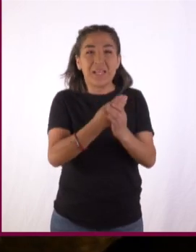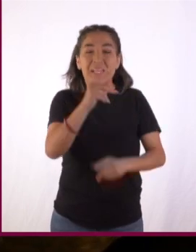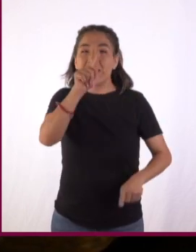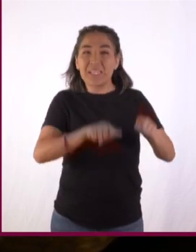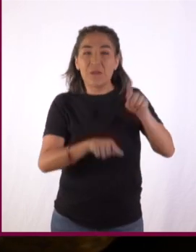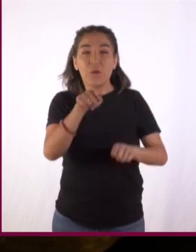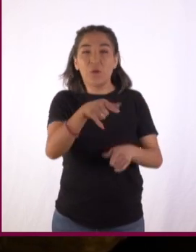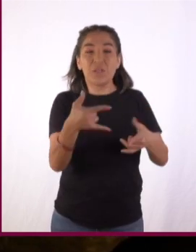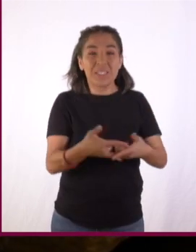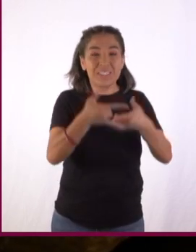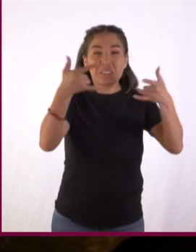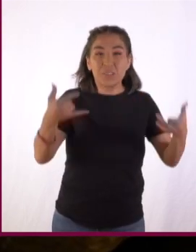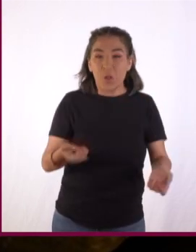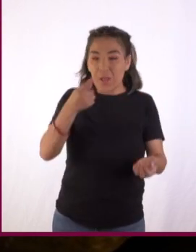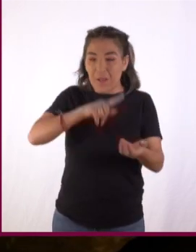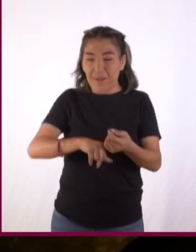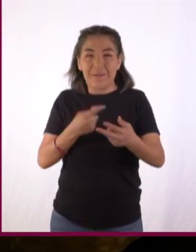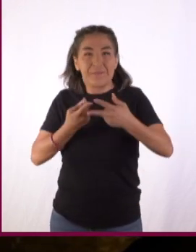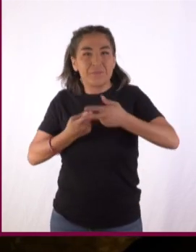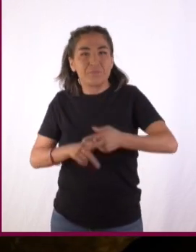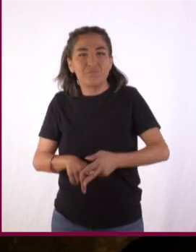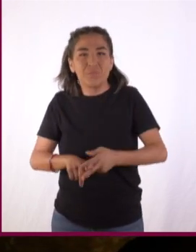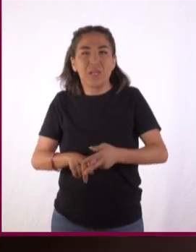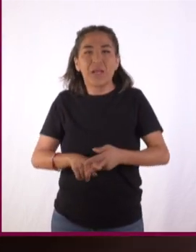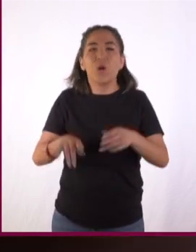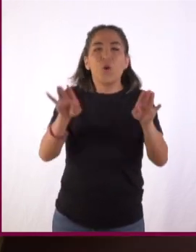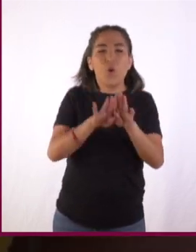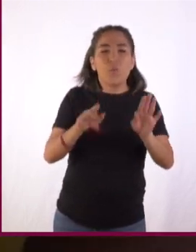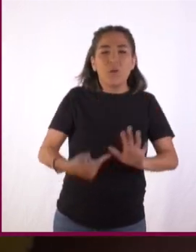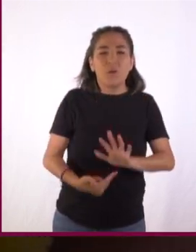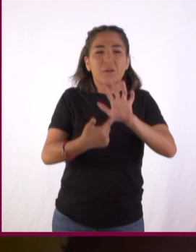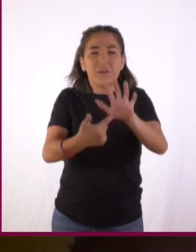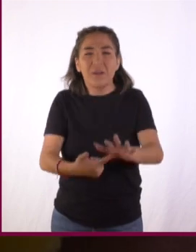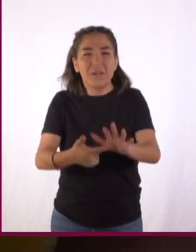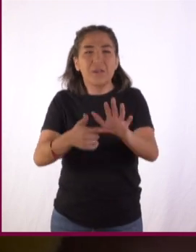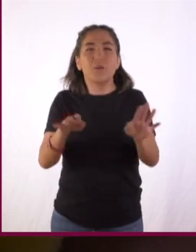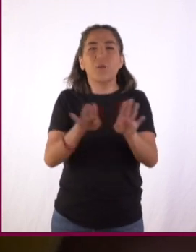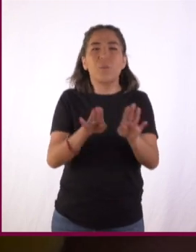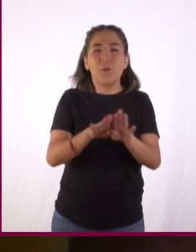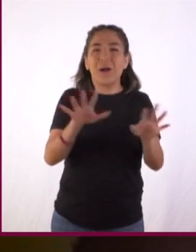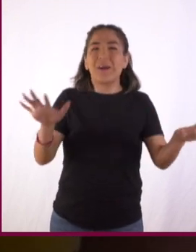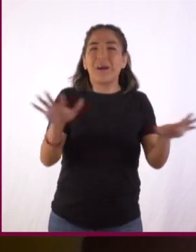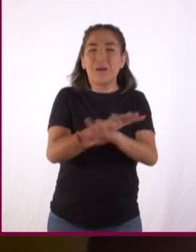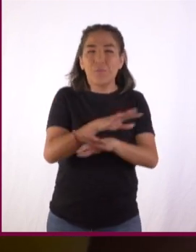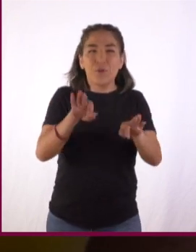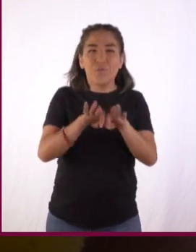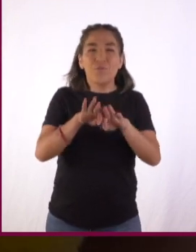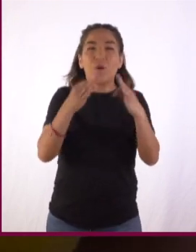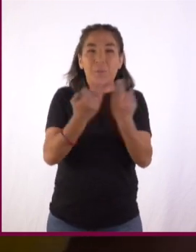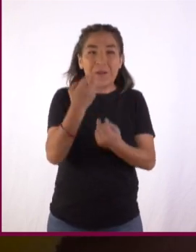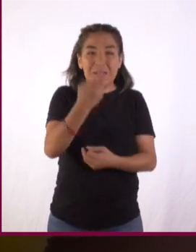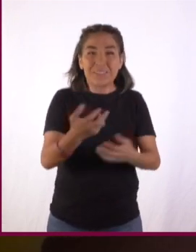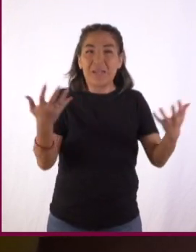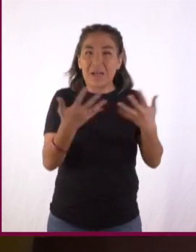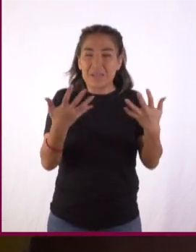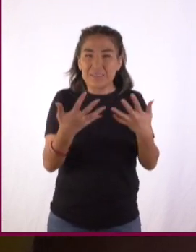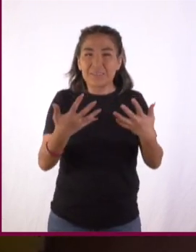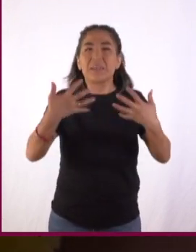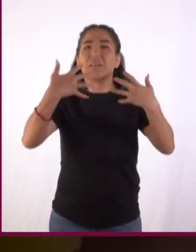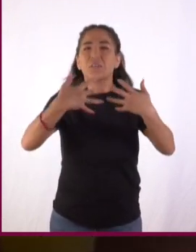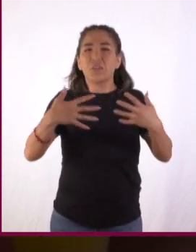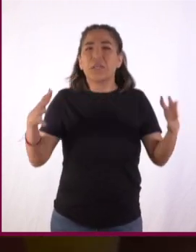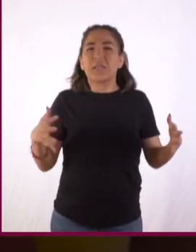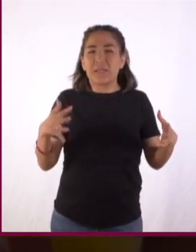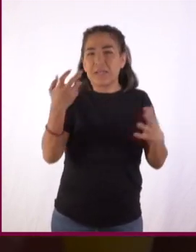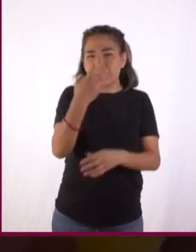material depende de su historia previa y que se manifiesta por el retraso del efecto sobre la causa que lo